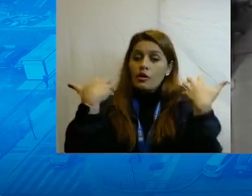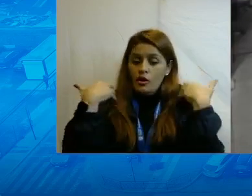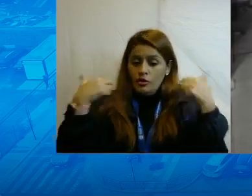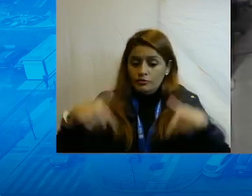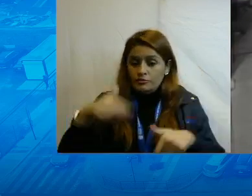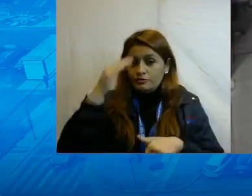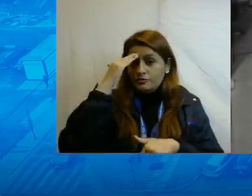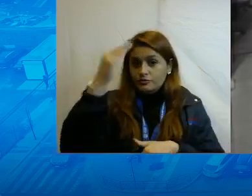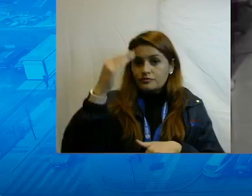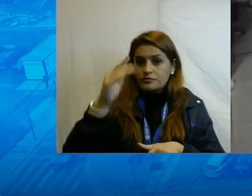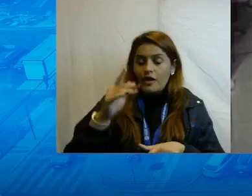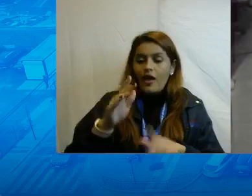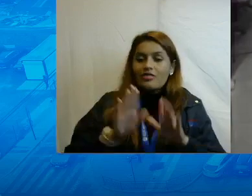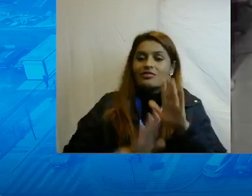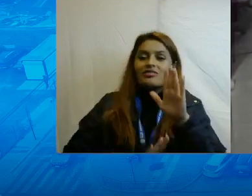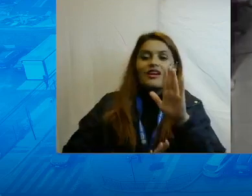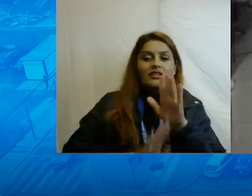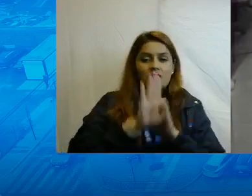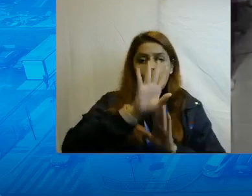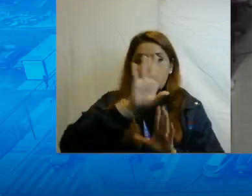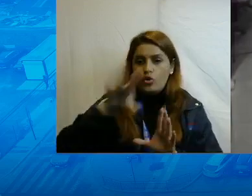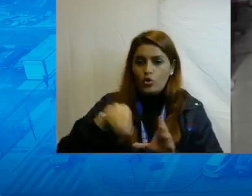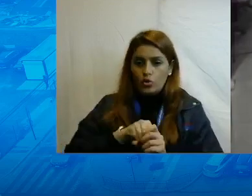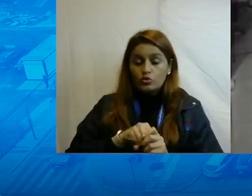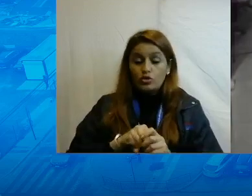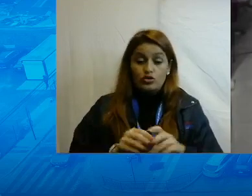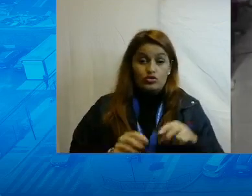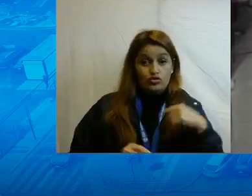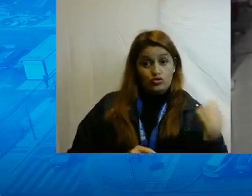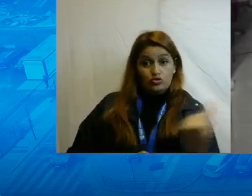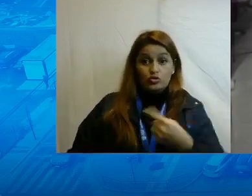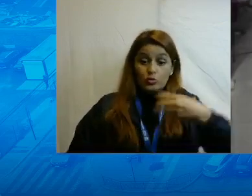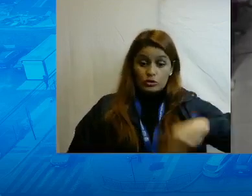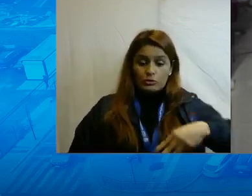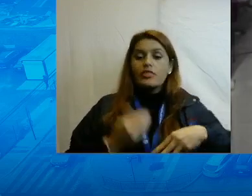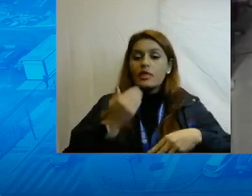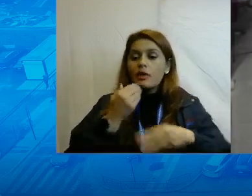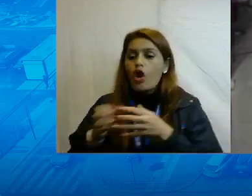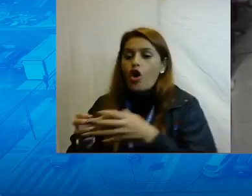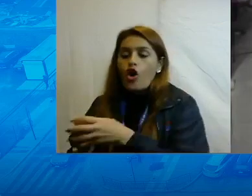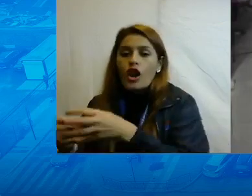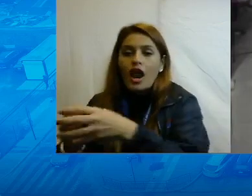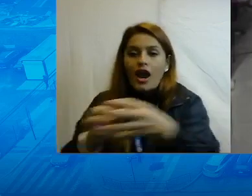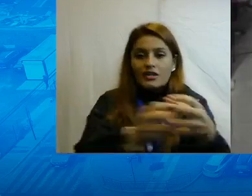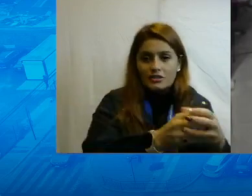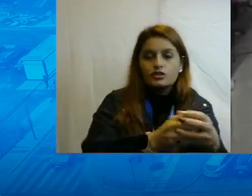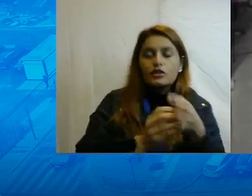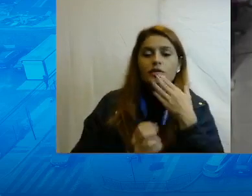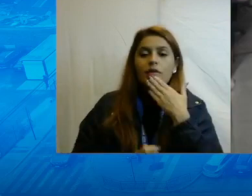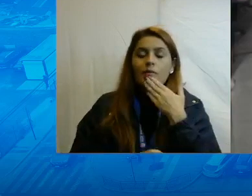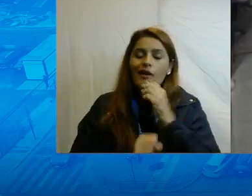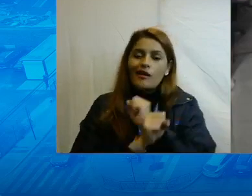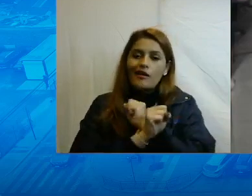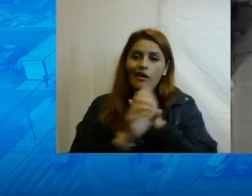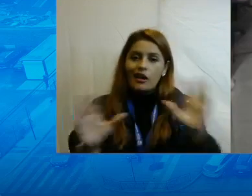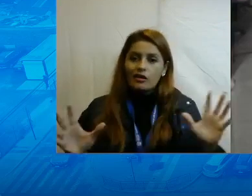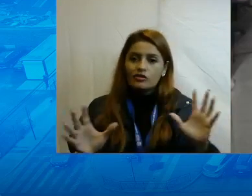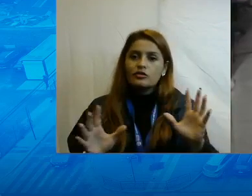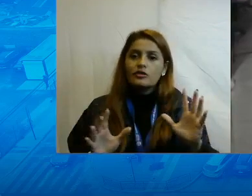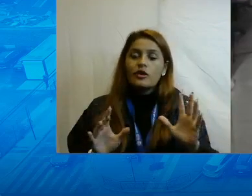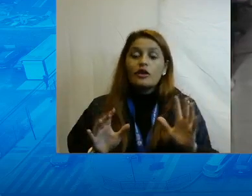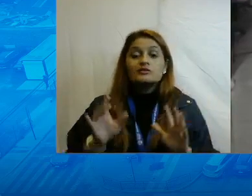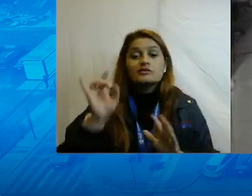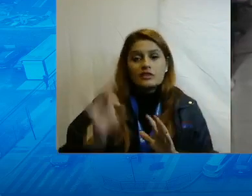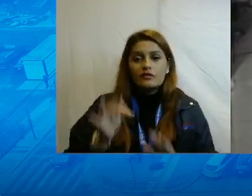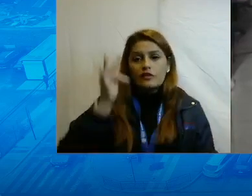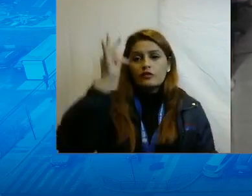de desarrollar en conjunto. O sea, no solamente como municipio, sino que también las organizaciones, y ahí debemos claramente estar a la altura. Así que muchas